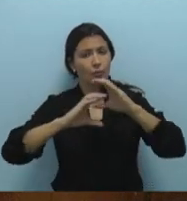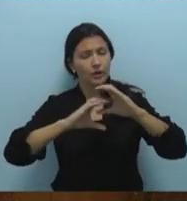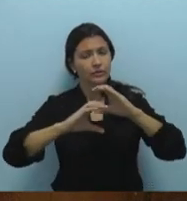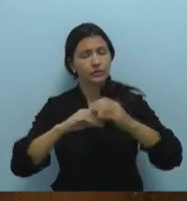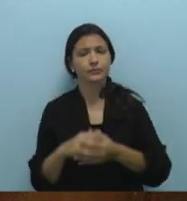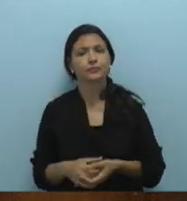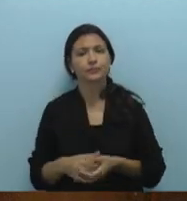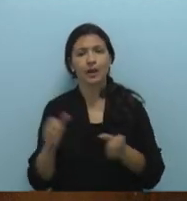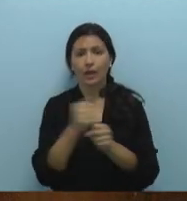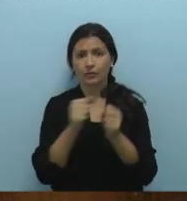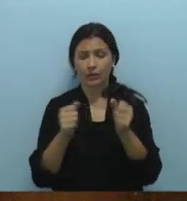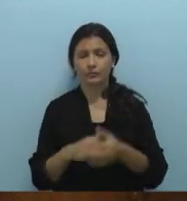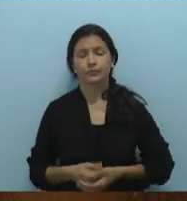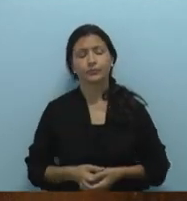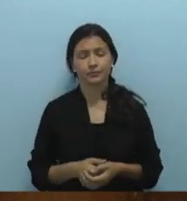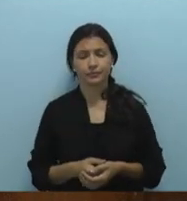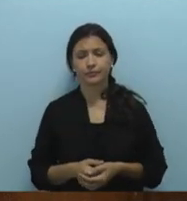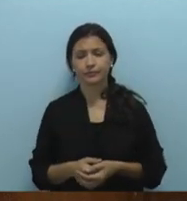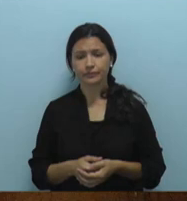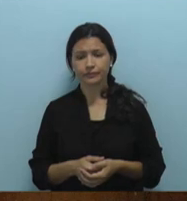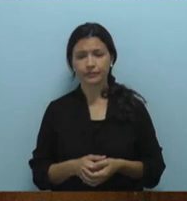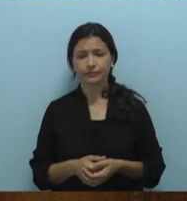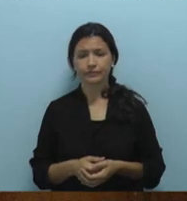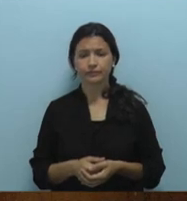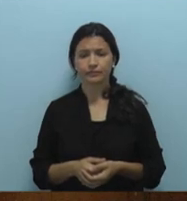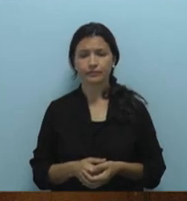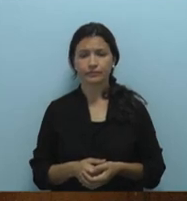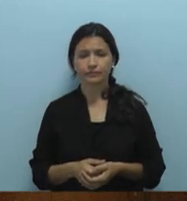de comunicación aprobado.